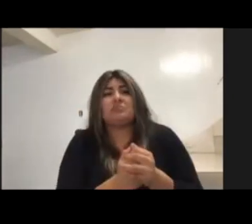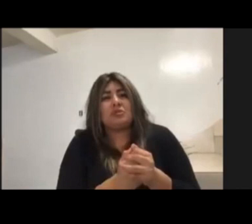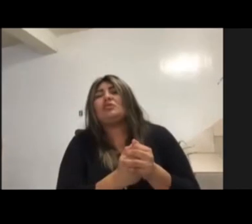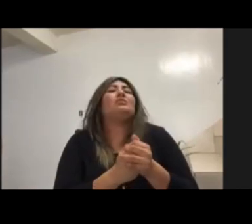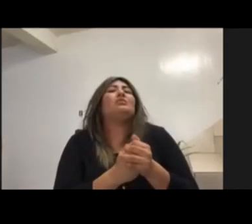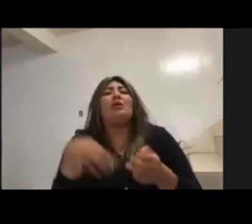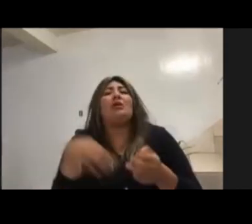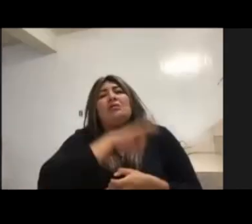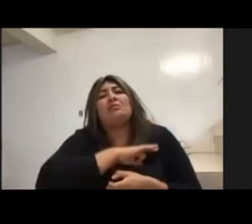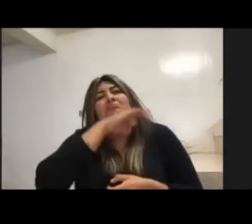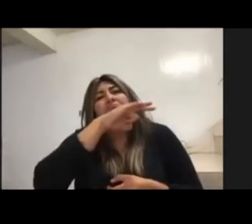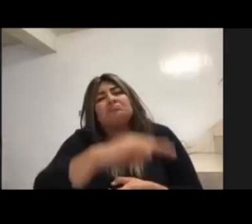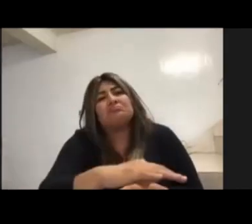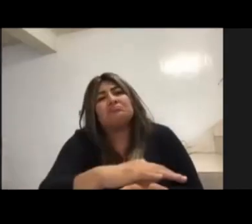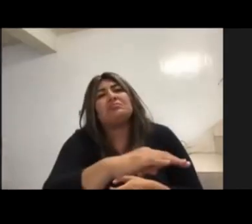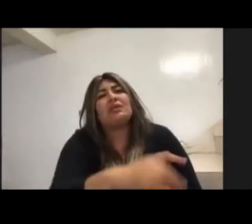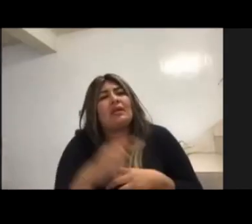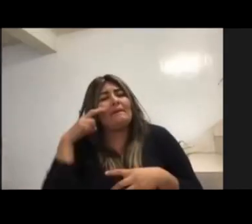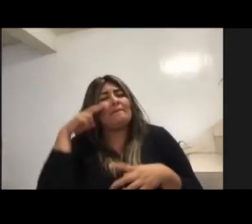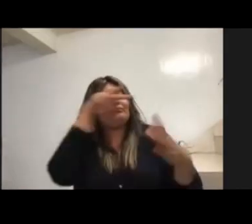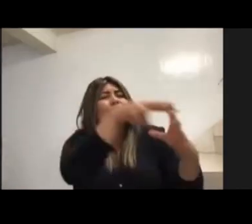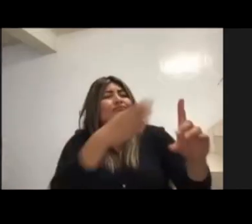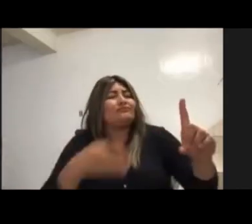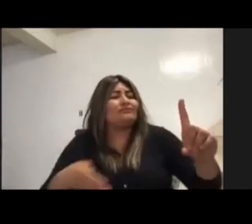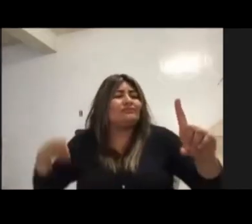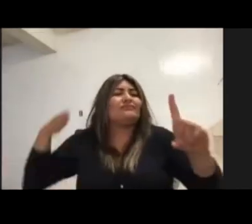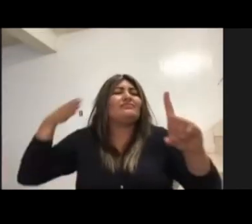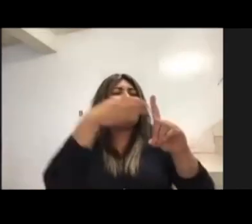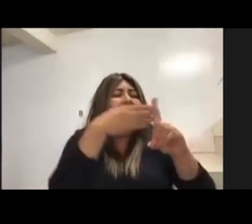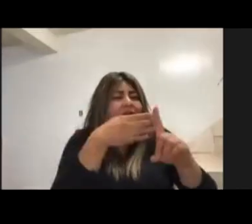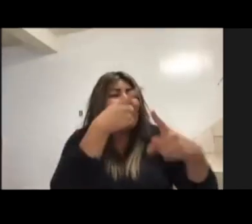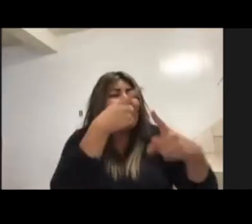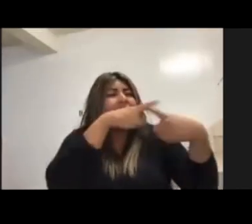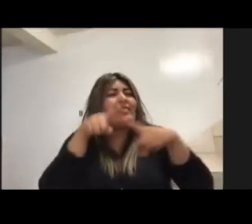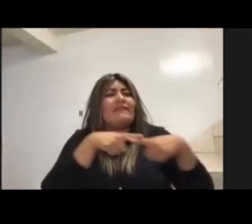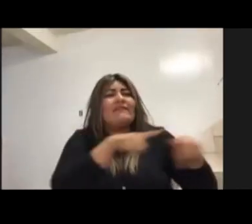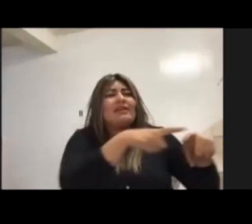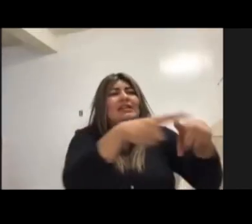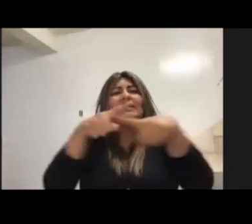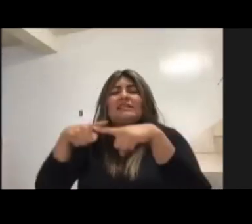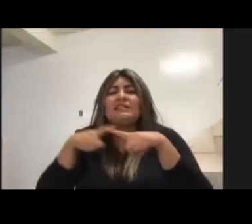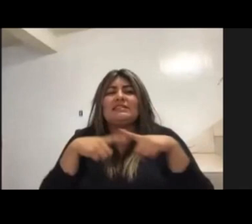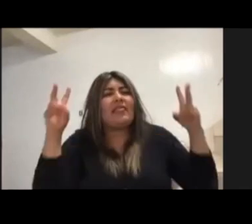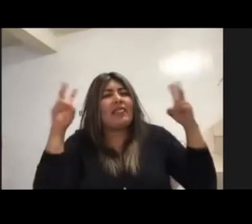con claridad en qué consiste esta diversificación. La siguiente.